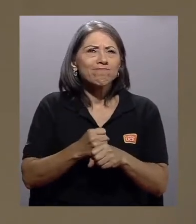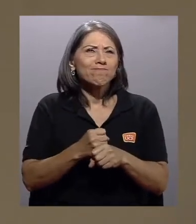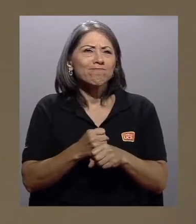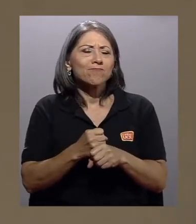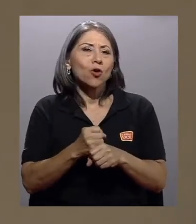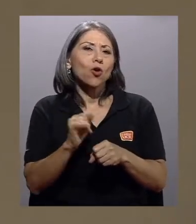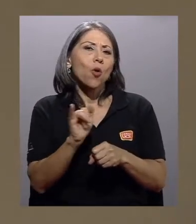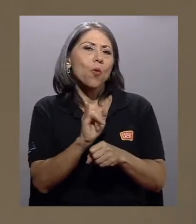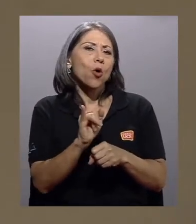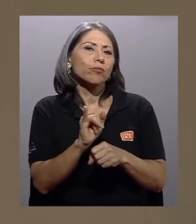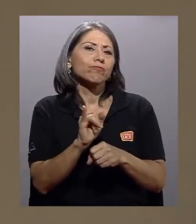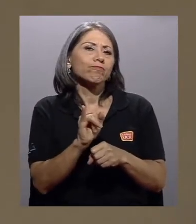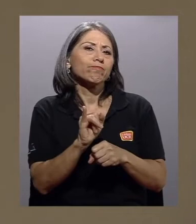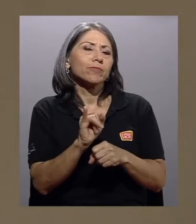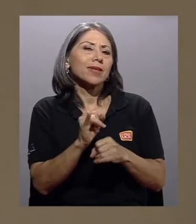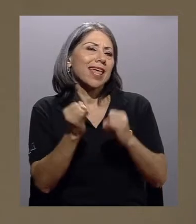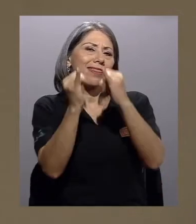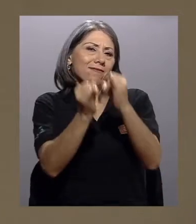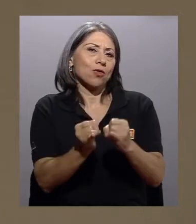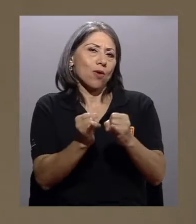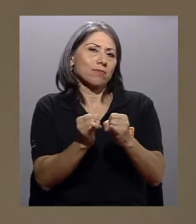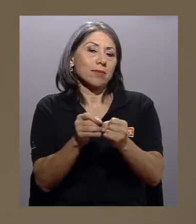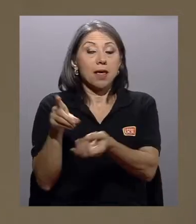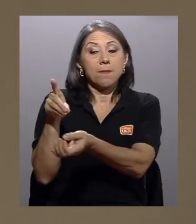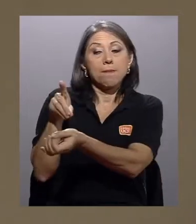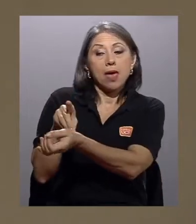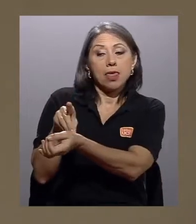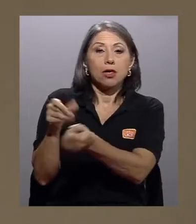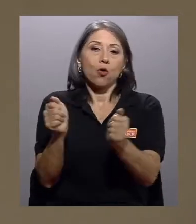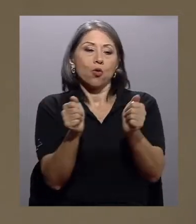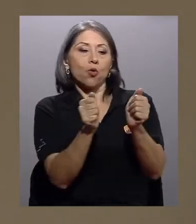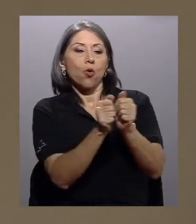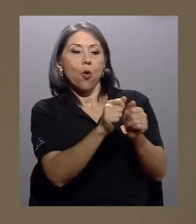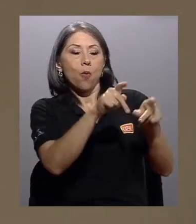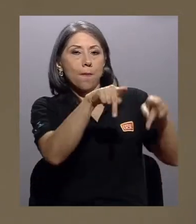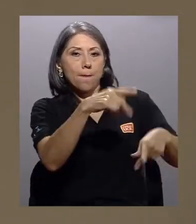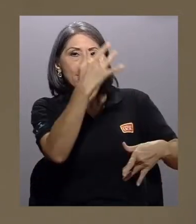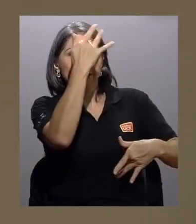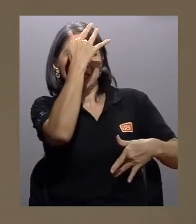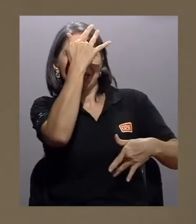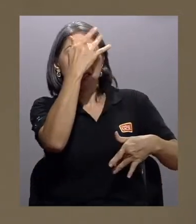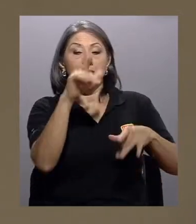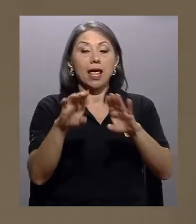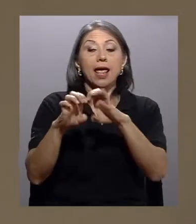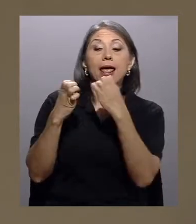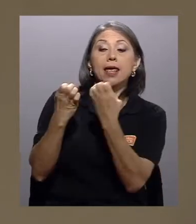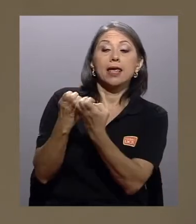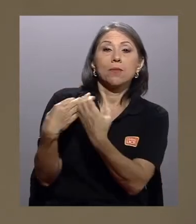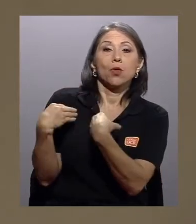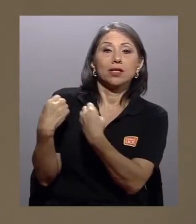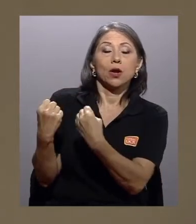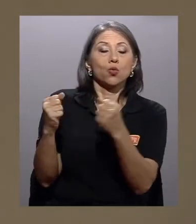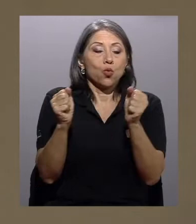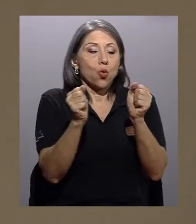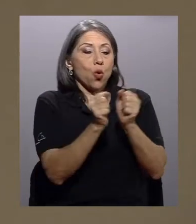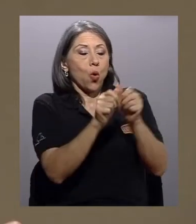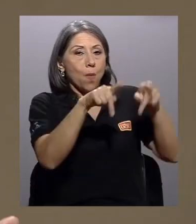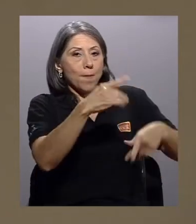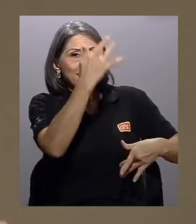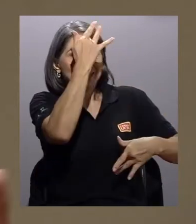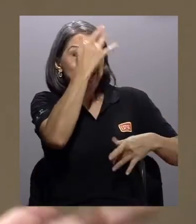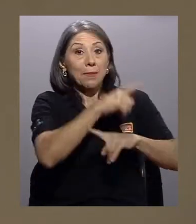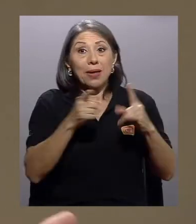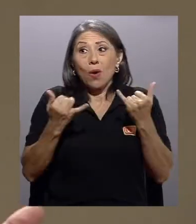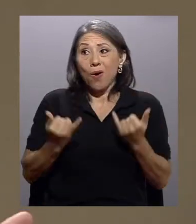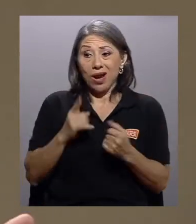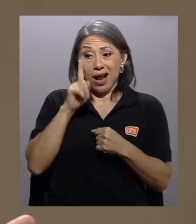utilizando ese término de una forma individual, es el médico con un paciente, el grupo de profesionales de salud con ese paciente. Pero ahora tenemos un